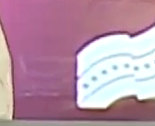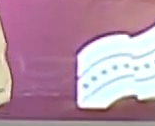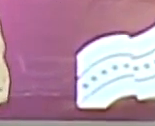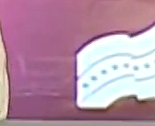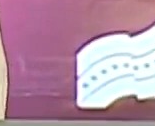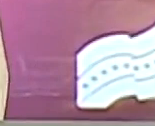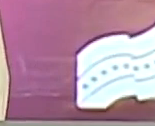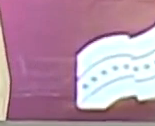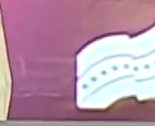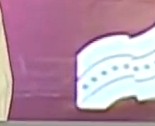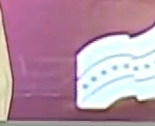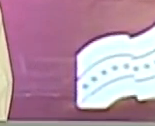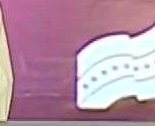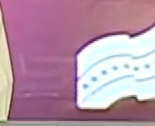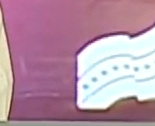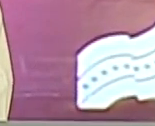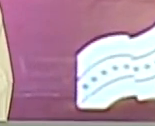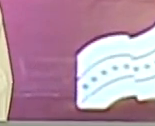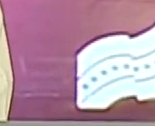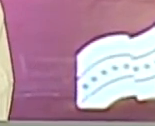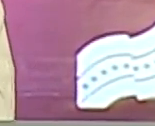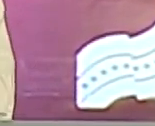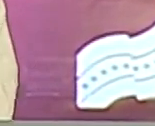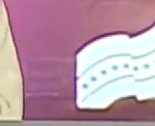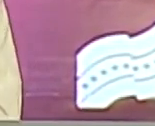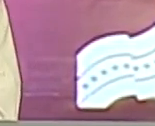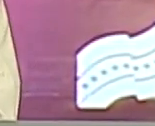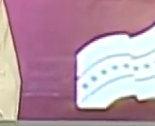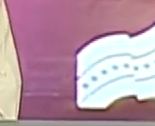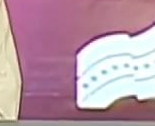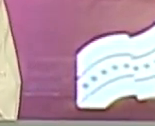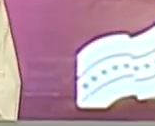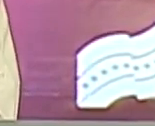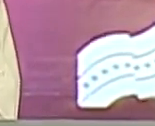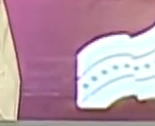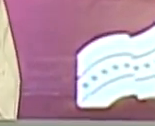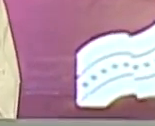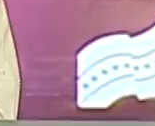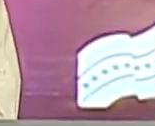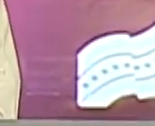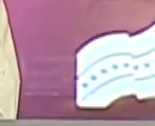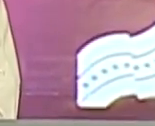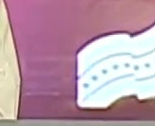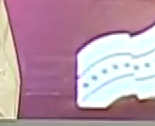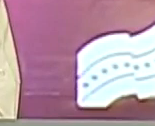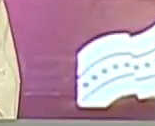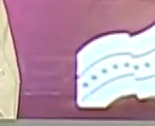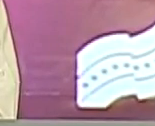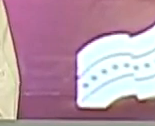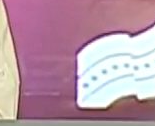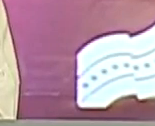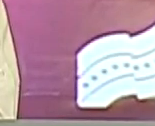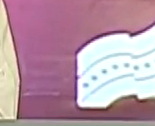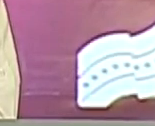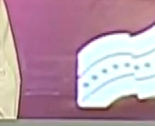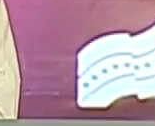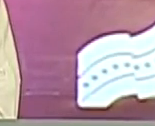No, si hay niños viéndonos. Hay una moral pública que hay que respetar. Sería muy